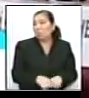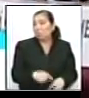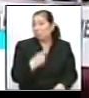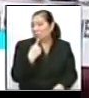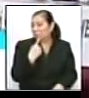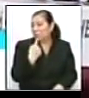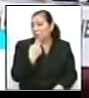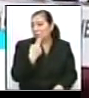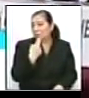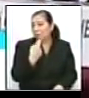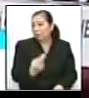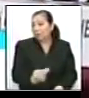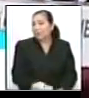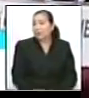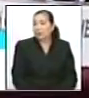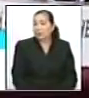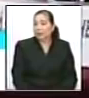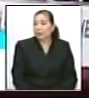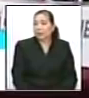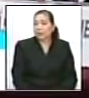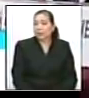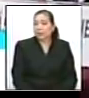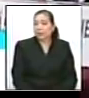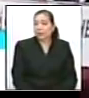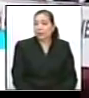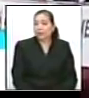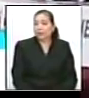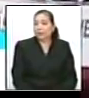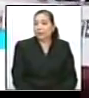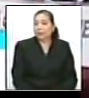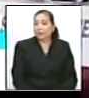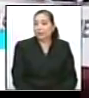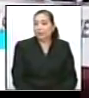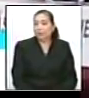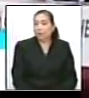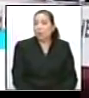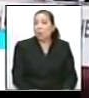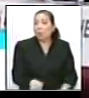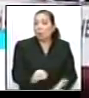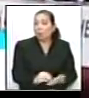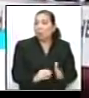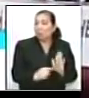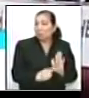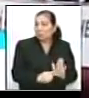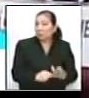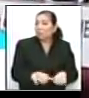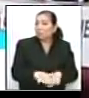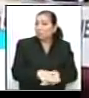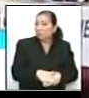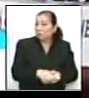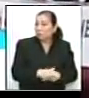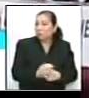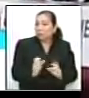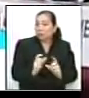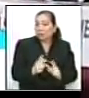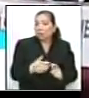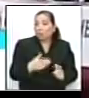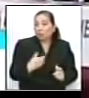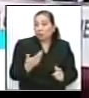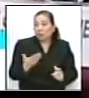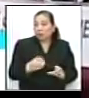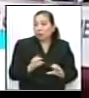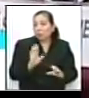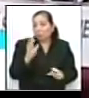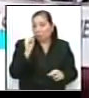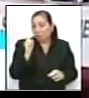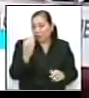exhortaría y recomendaría a los congresistas que nuevamente le podamos dar trámite, la congresista pueda ejercer